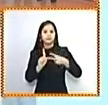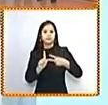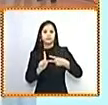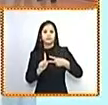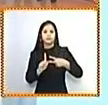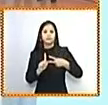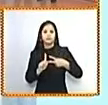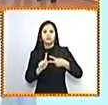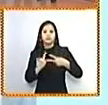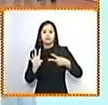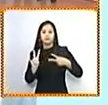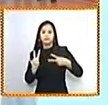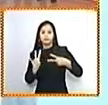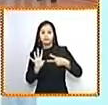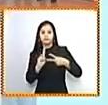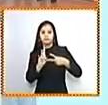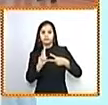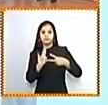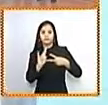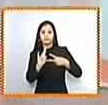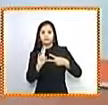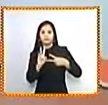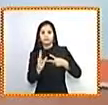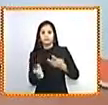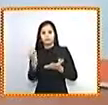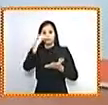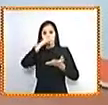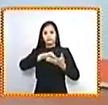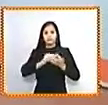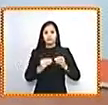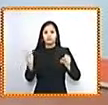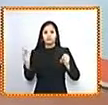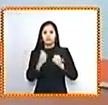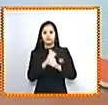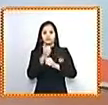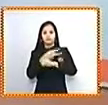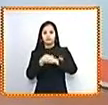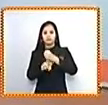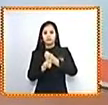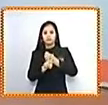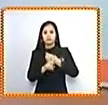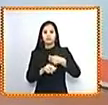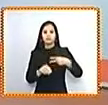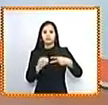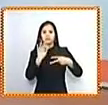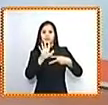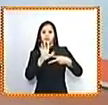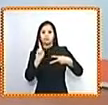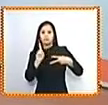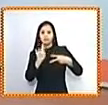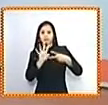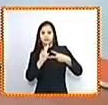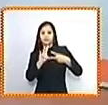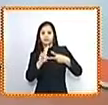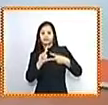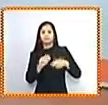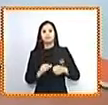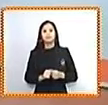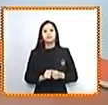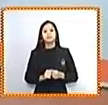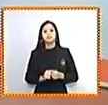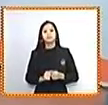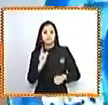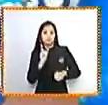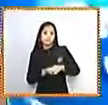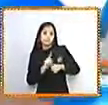Y este es el 7, segundo número premiado es el 17. Reitero los dos números premiados, 51 y 17.